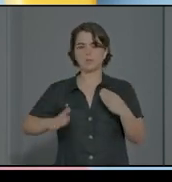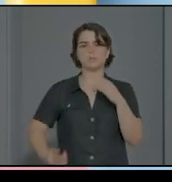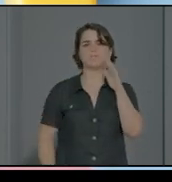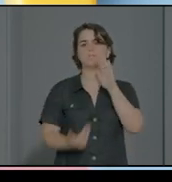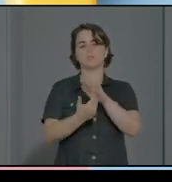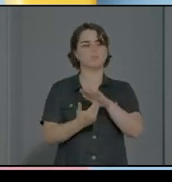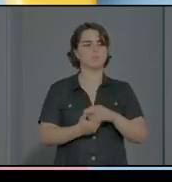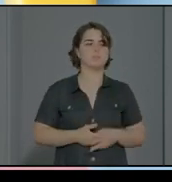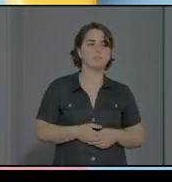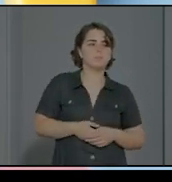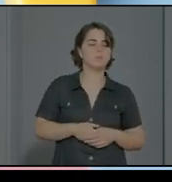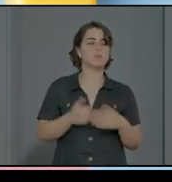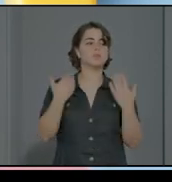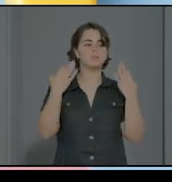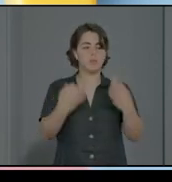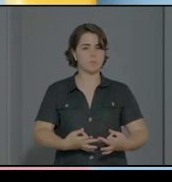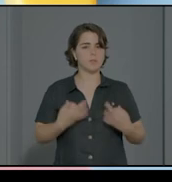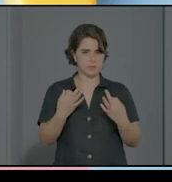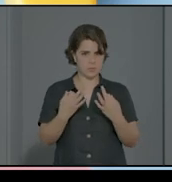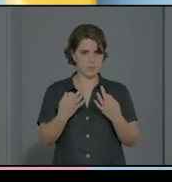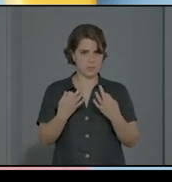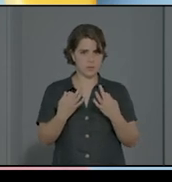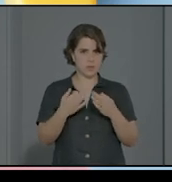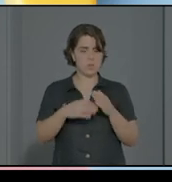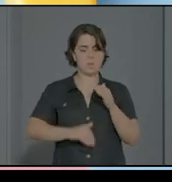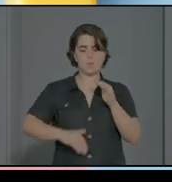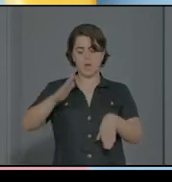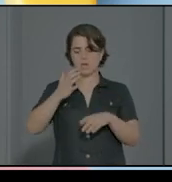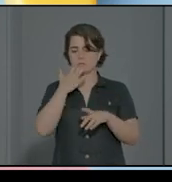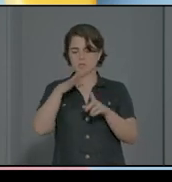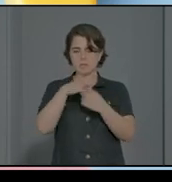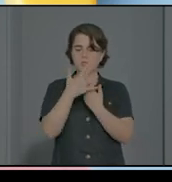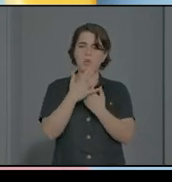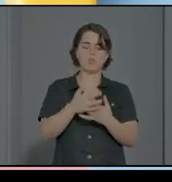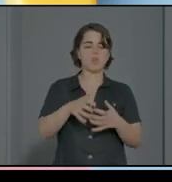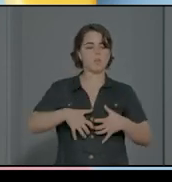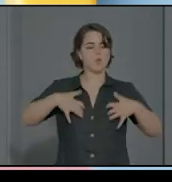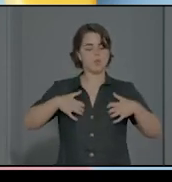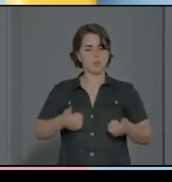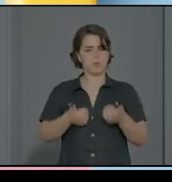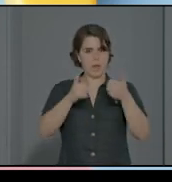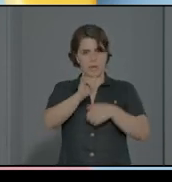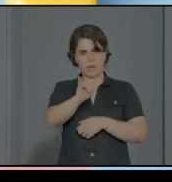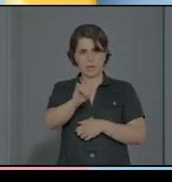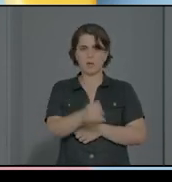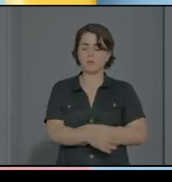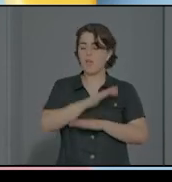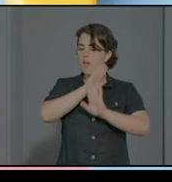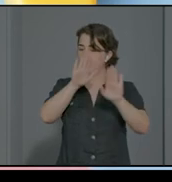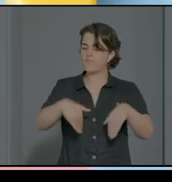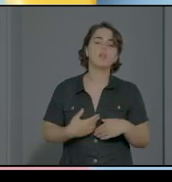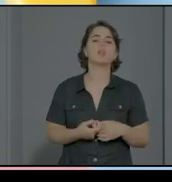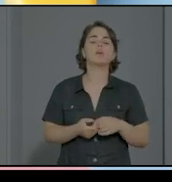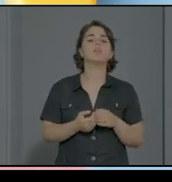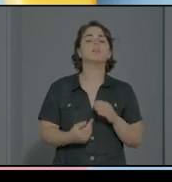y esta tiende a ser mayor en las situaciones de mayor valencia emotiva y al final esta sincronización de